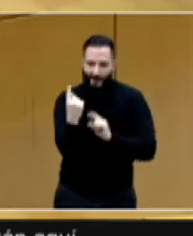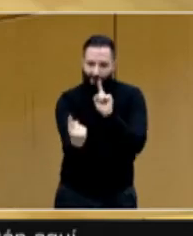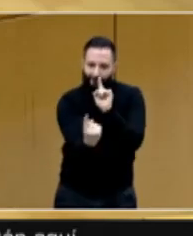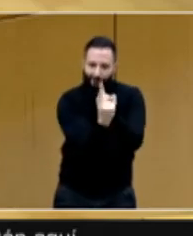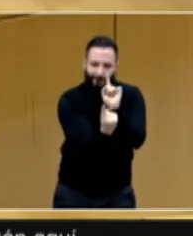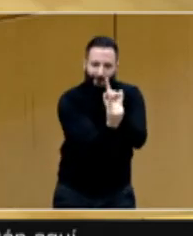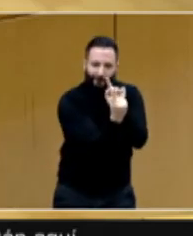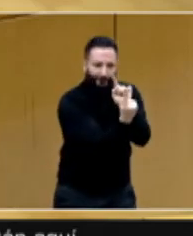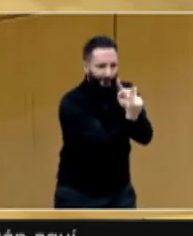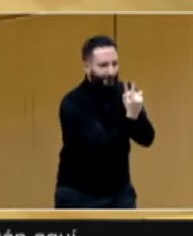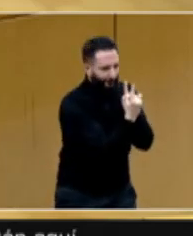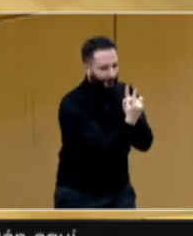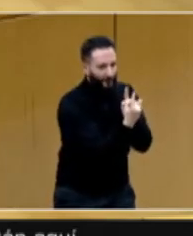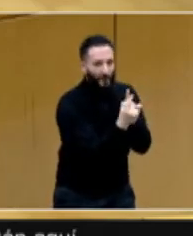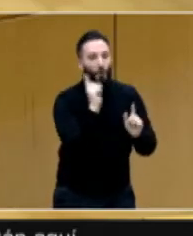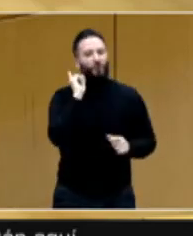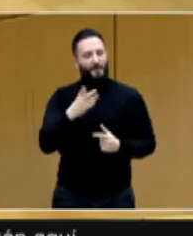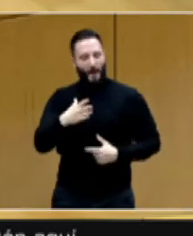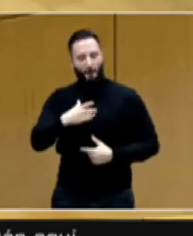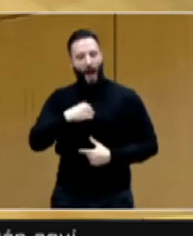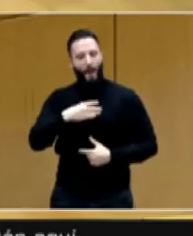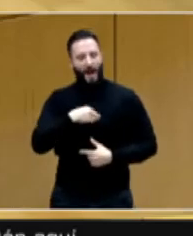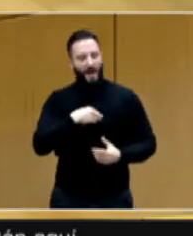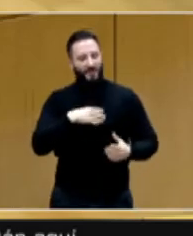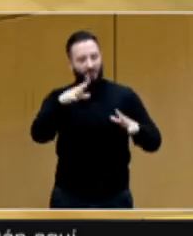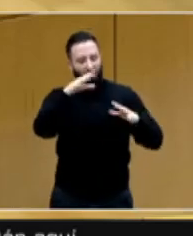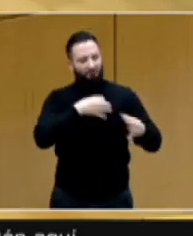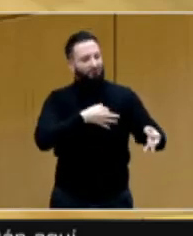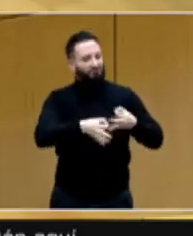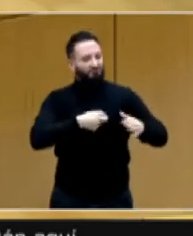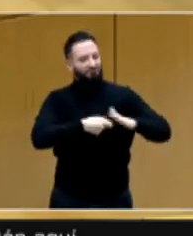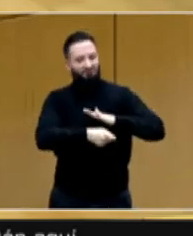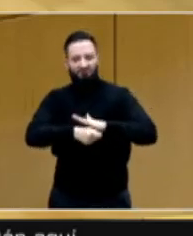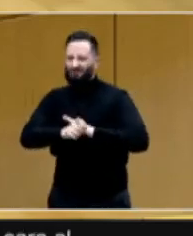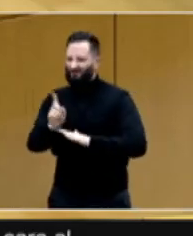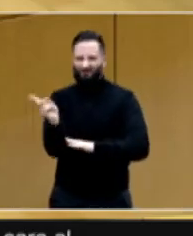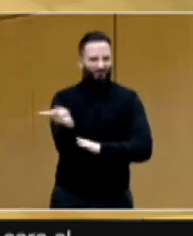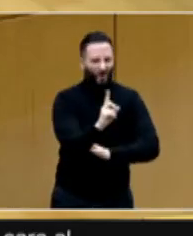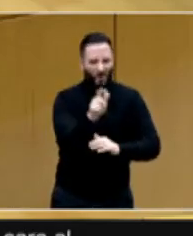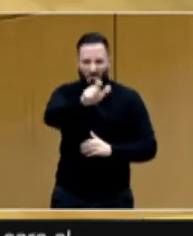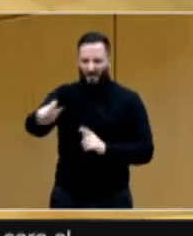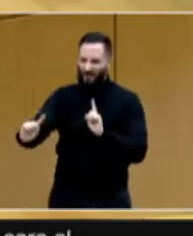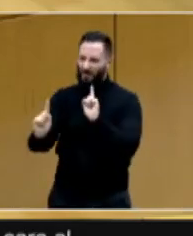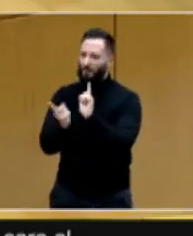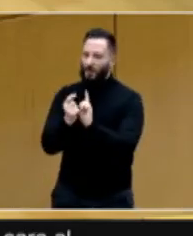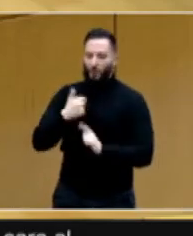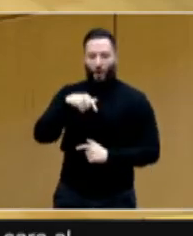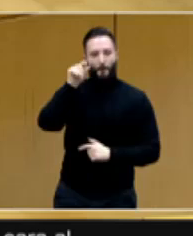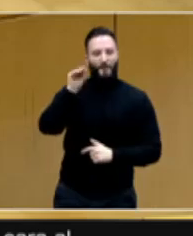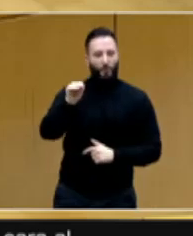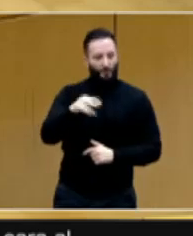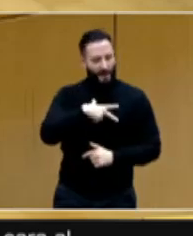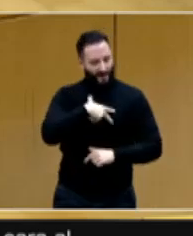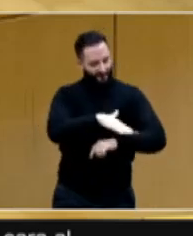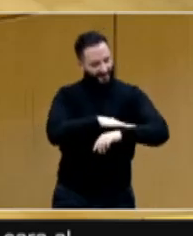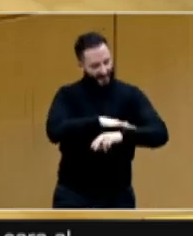y no solo con papeles la primera pregunta es obligada tanto para el juez como para la fiscal